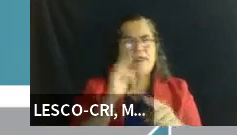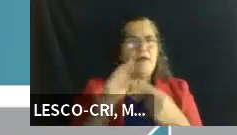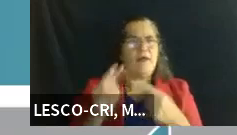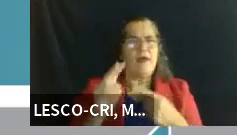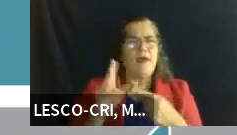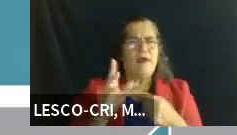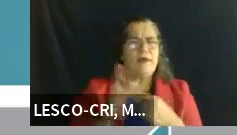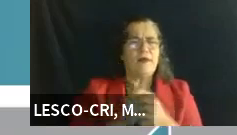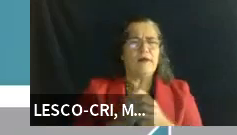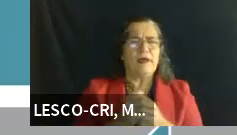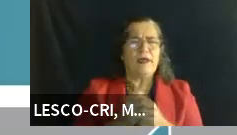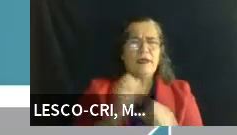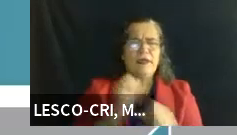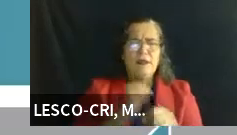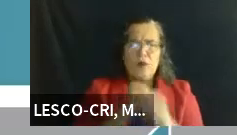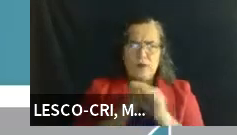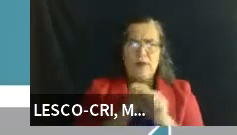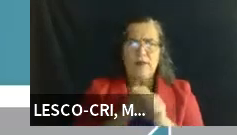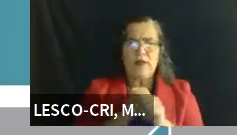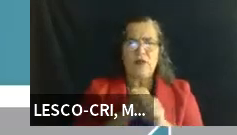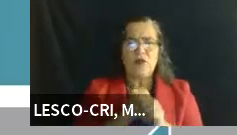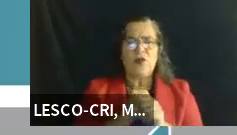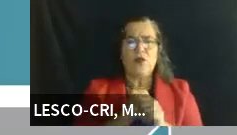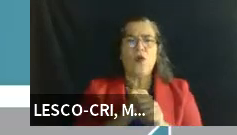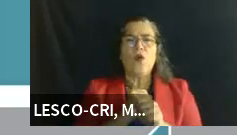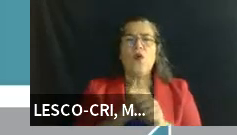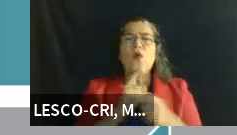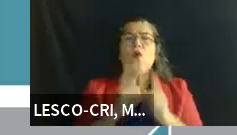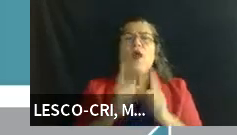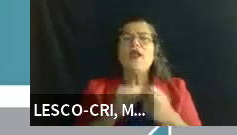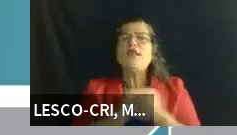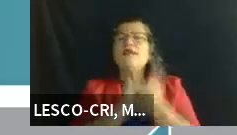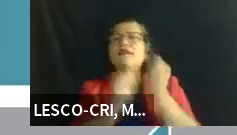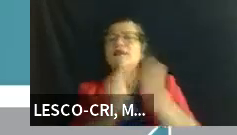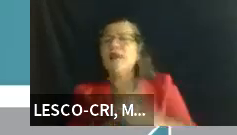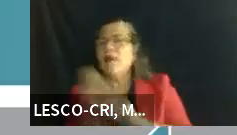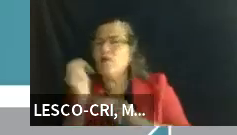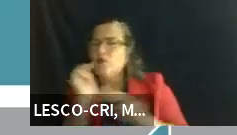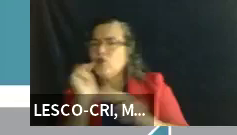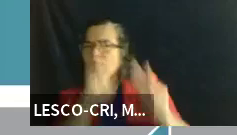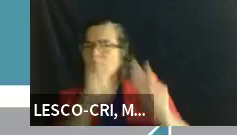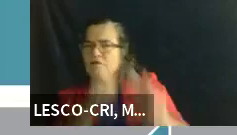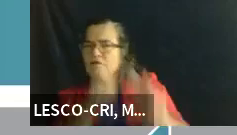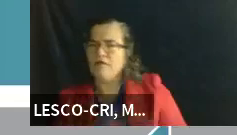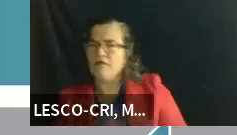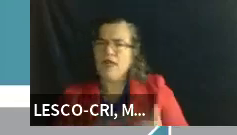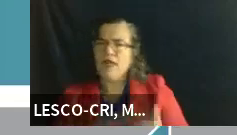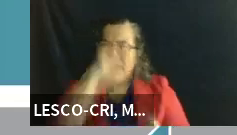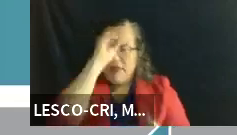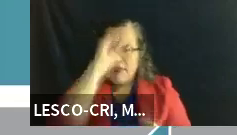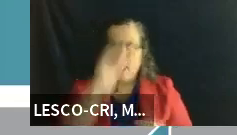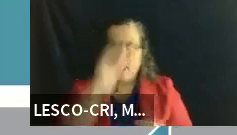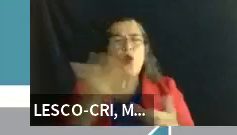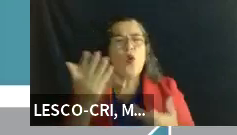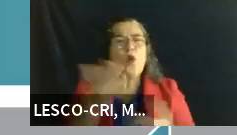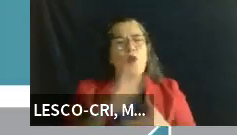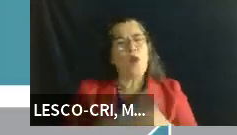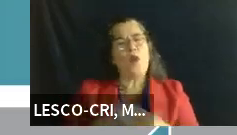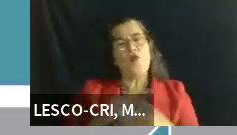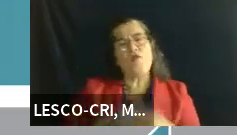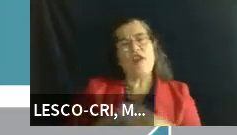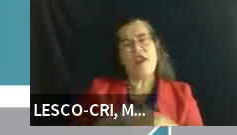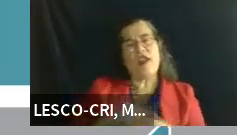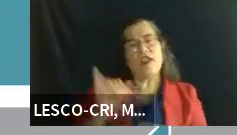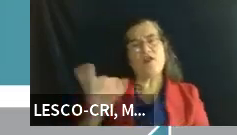de aseguramiento de la calidad. ¿Qué cambios se han identificado en los aprendizajes de los estudiantes como correlato de ese